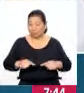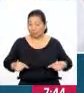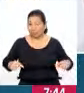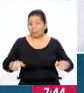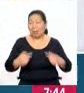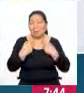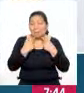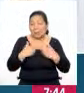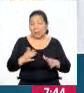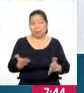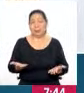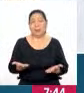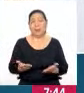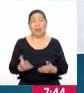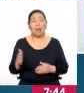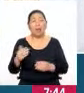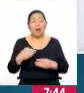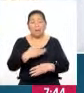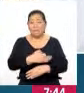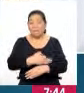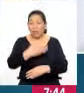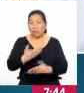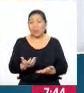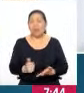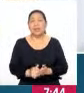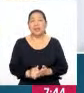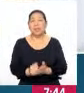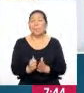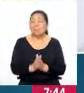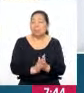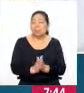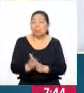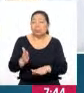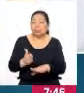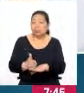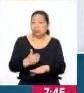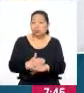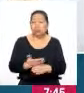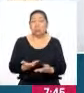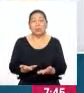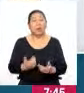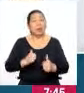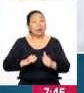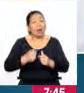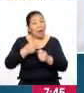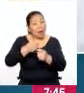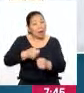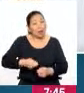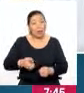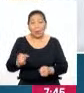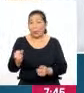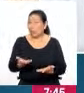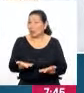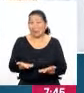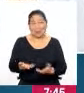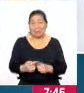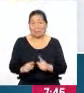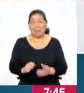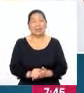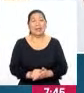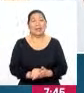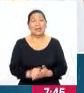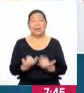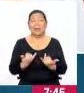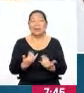estos pues se desarrollan en zonas de frontera, entonces donde que difícilmente pues se va a desarrollar una actividad agrícola porque nunca va a ser rentable. Entonces aquí se